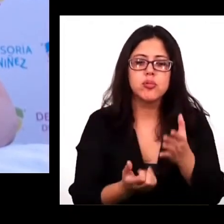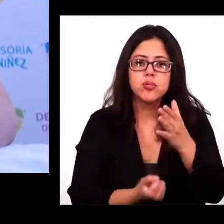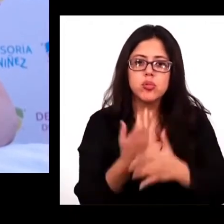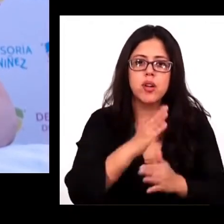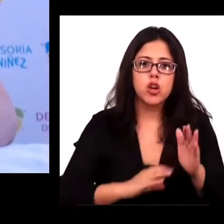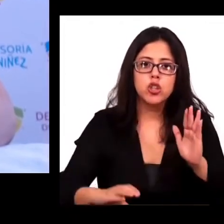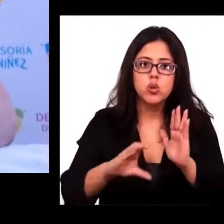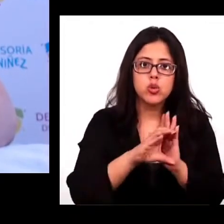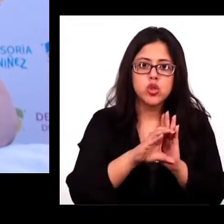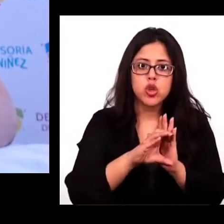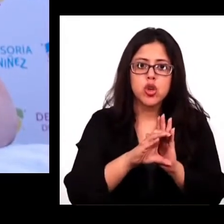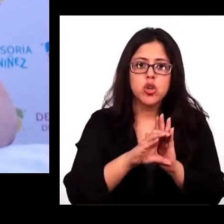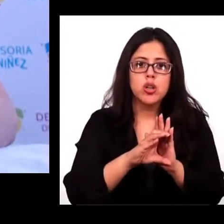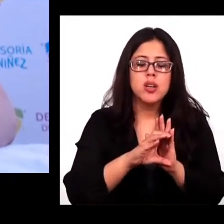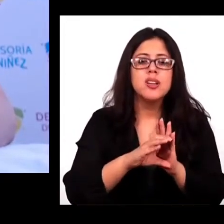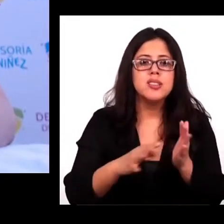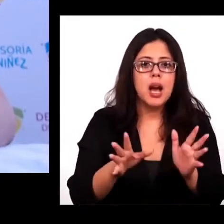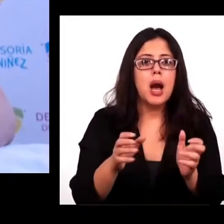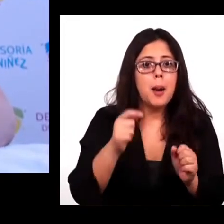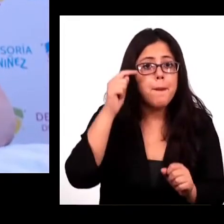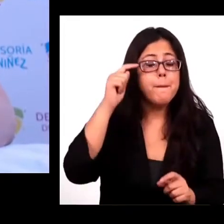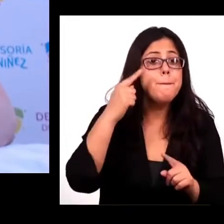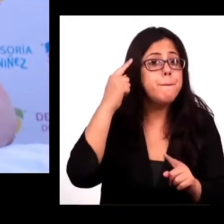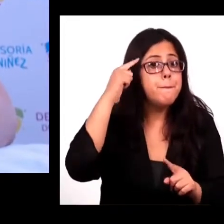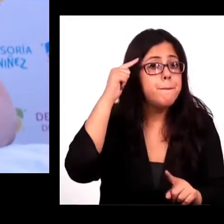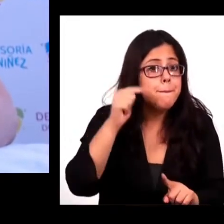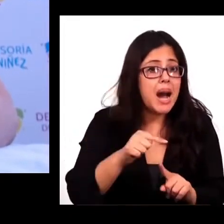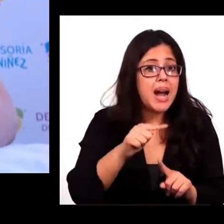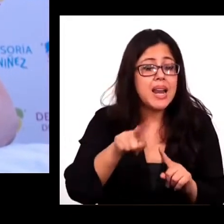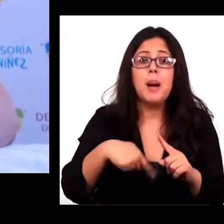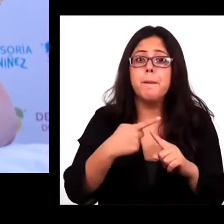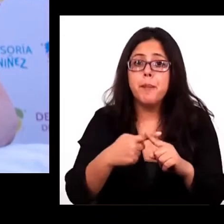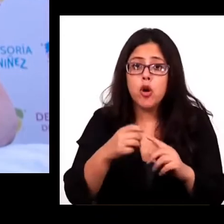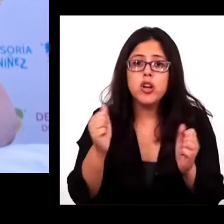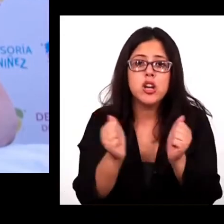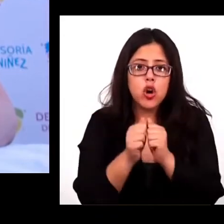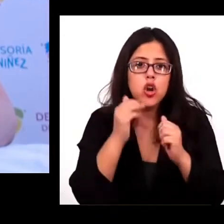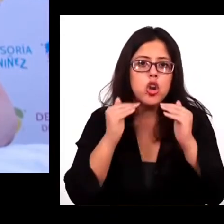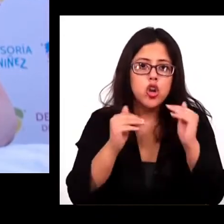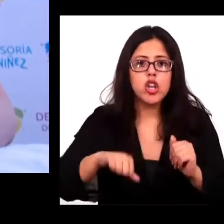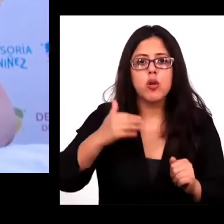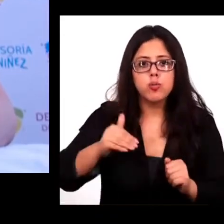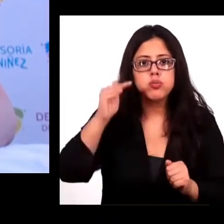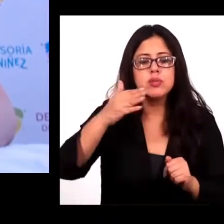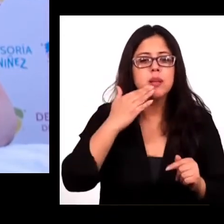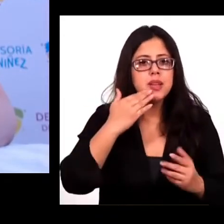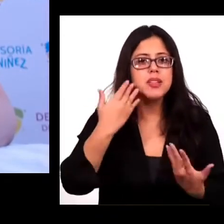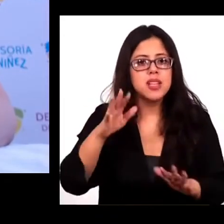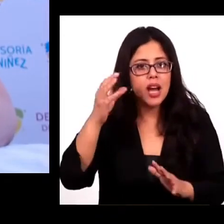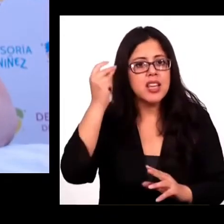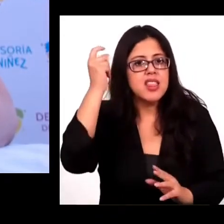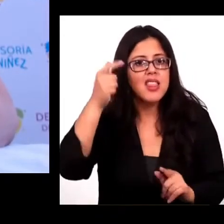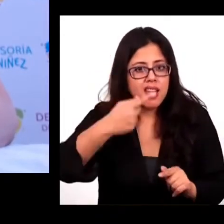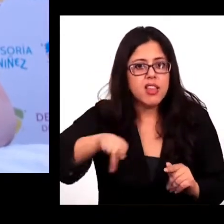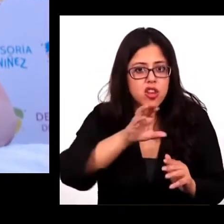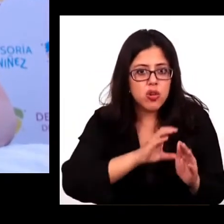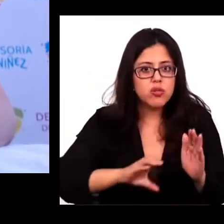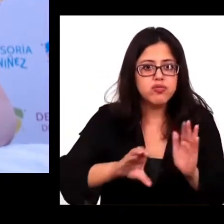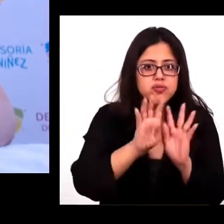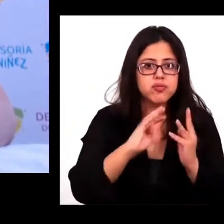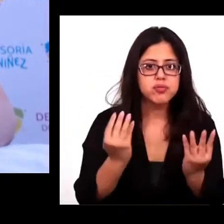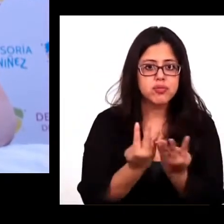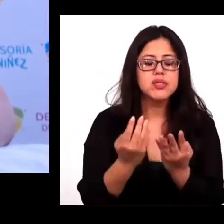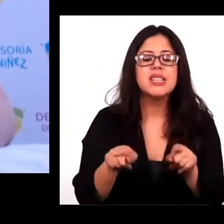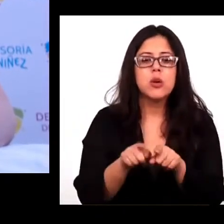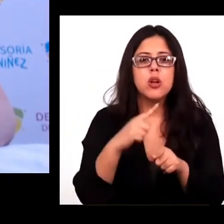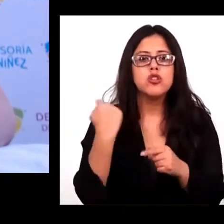sea hecha por, para y con los niños, niñas y adolescentes, sea también una idea de la Convención aplicada, así que tenemos todas las